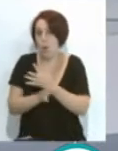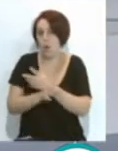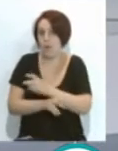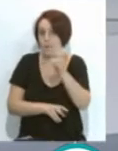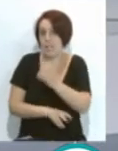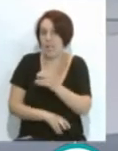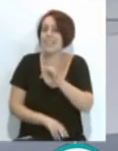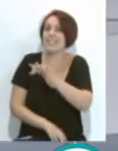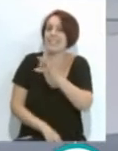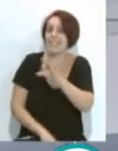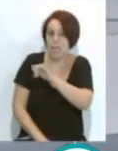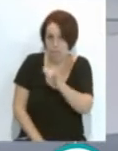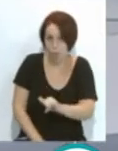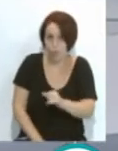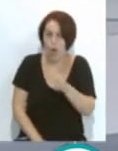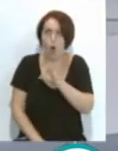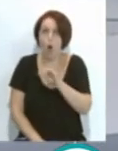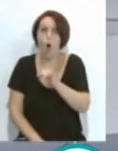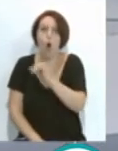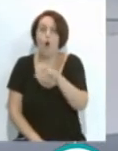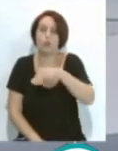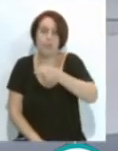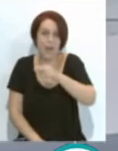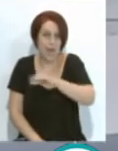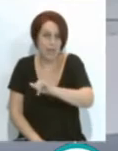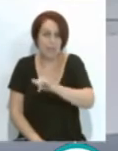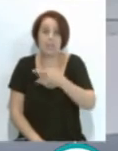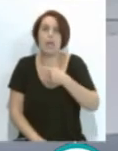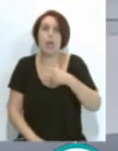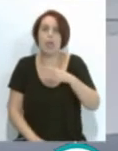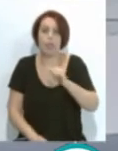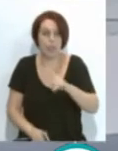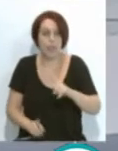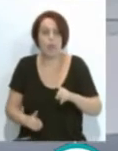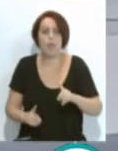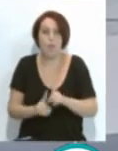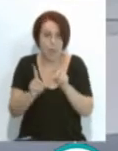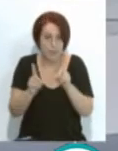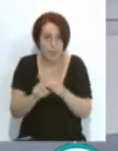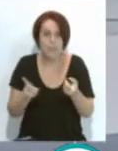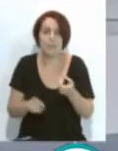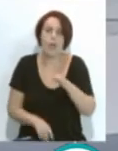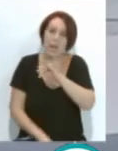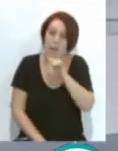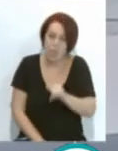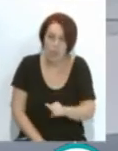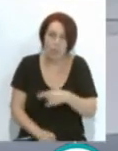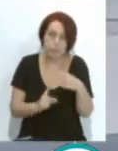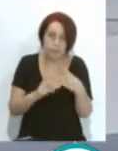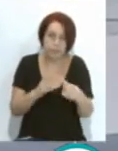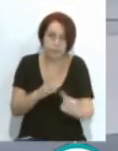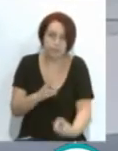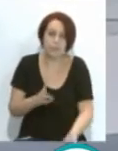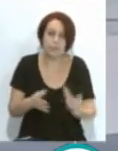Servando Sánchez, como el propio José Mari, como Alberto Cifuentes, y jugadores también como Ale Fernández, que se